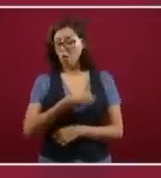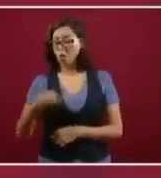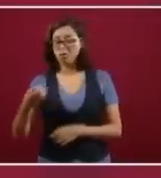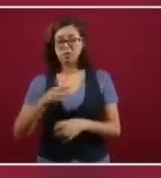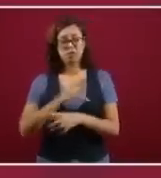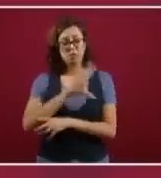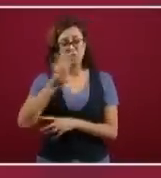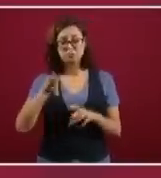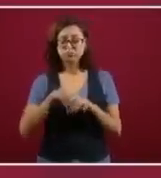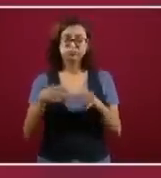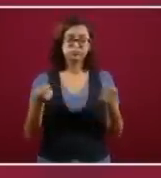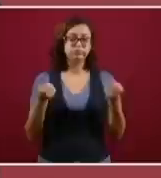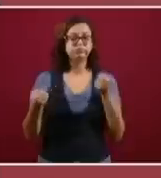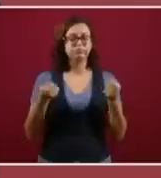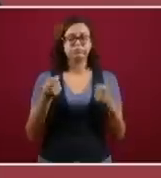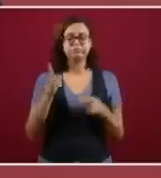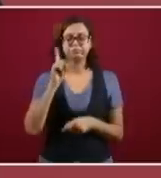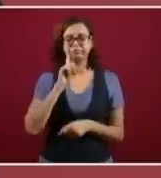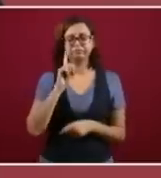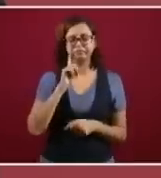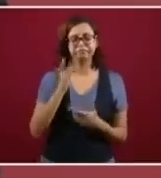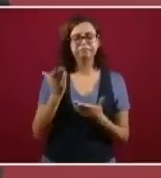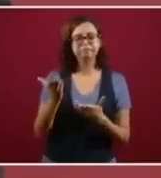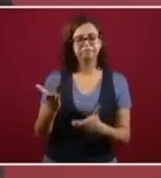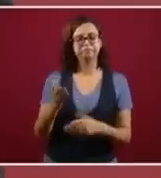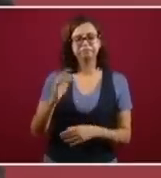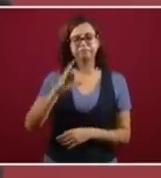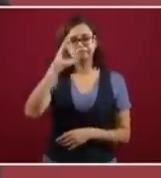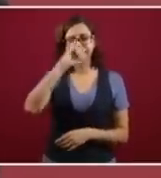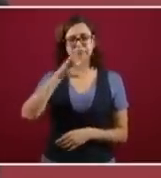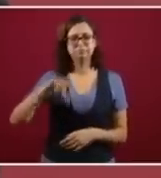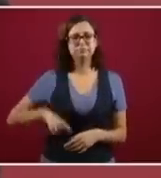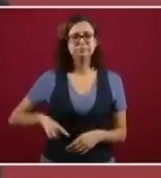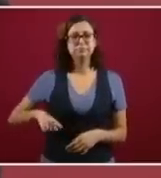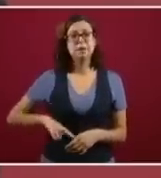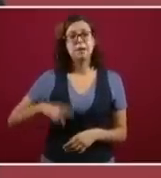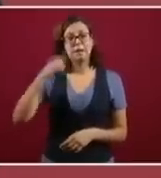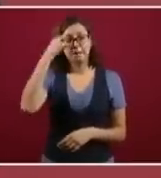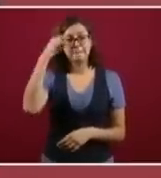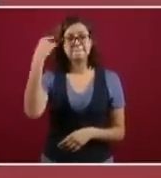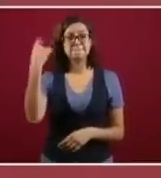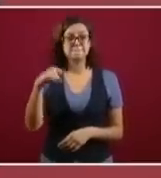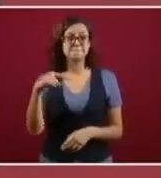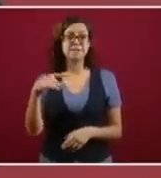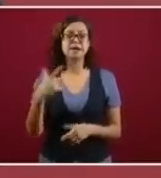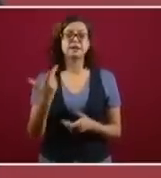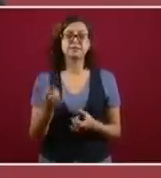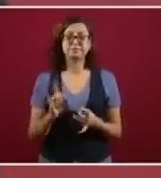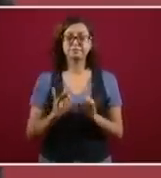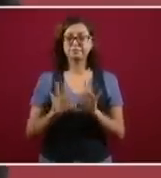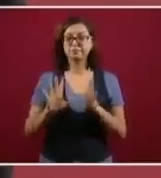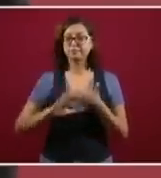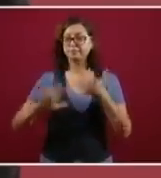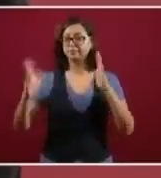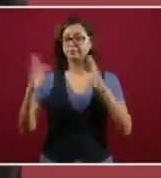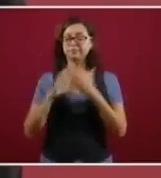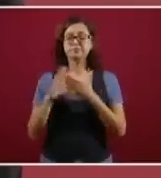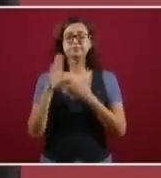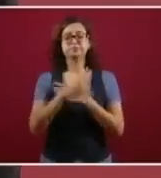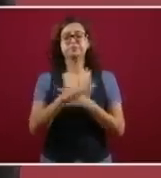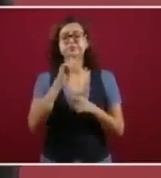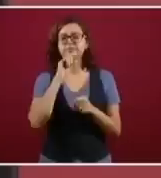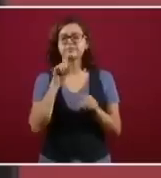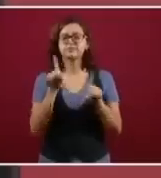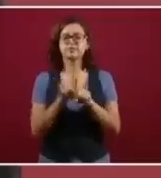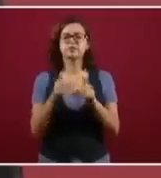condujo muy bien todo el proceso para que se evitara la violencia. También